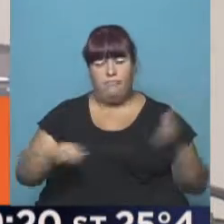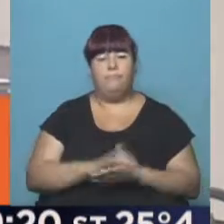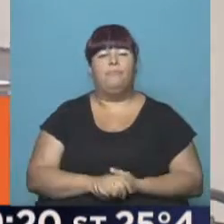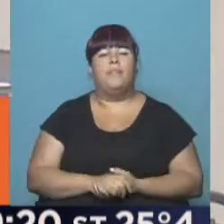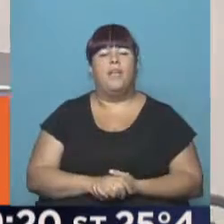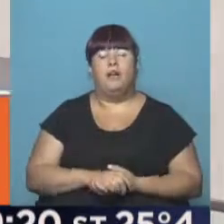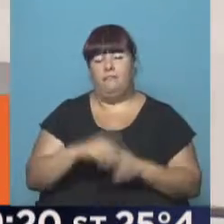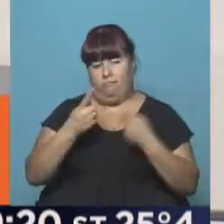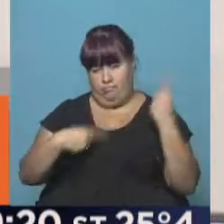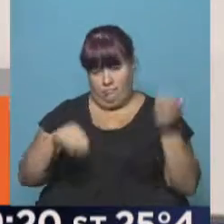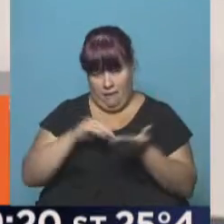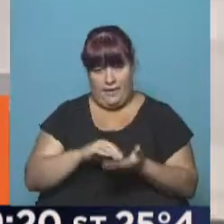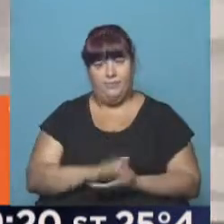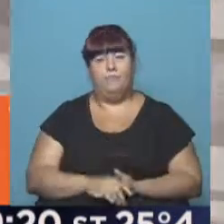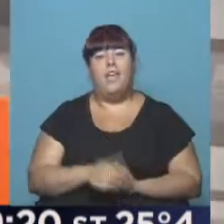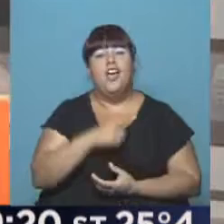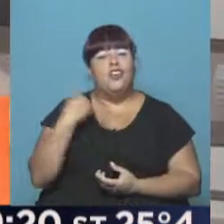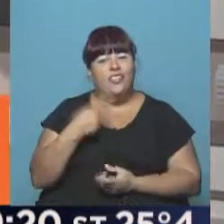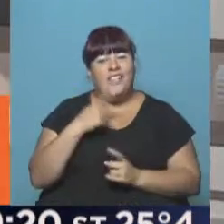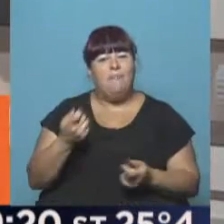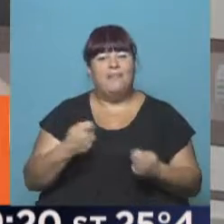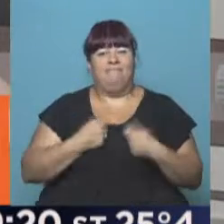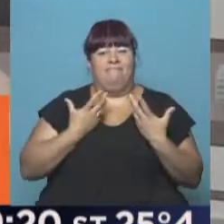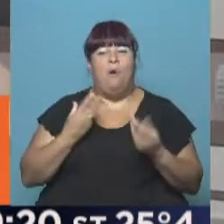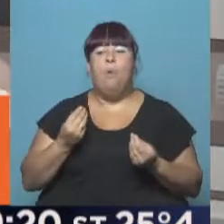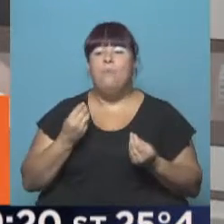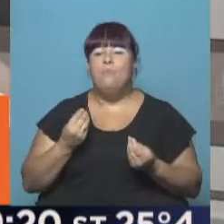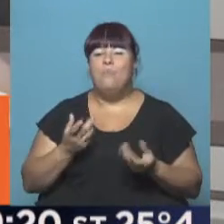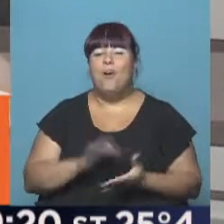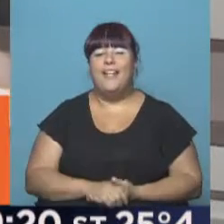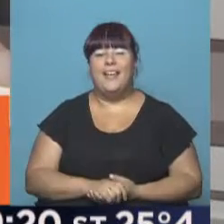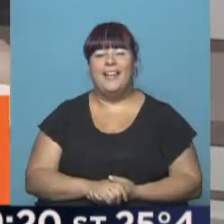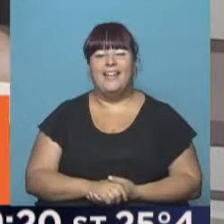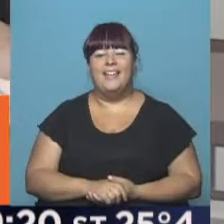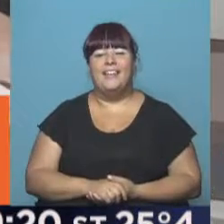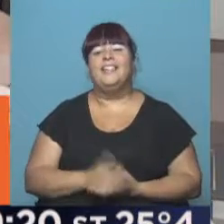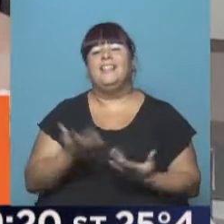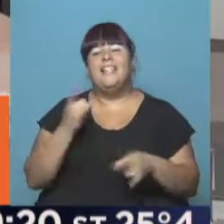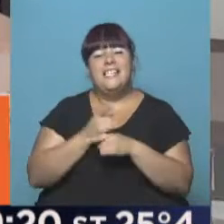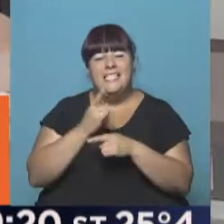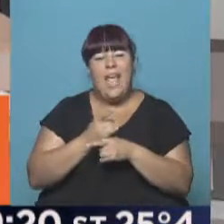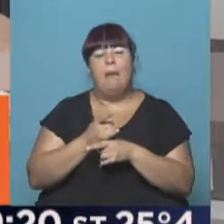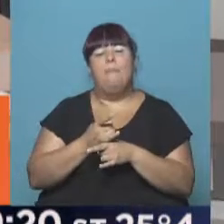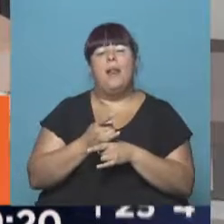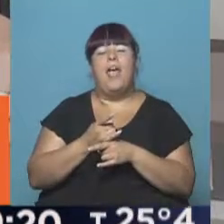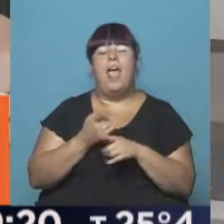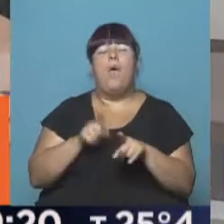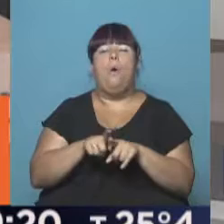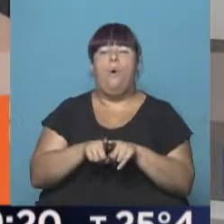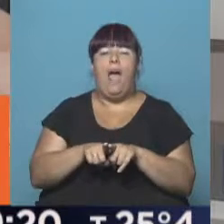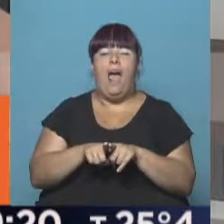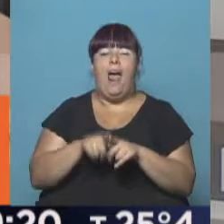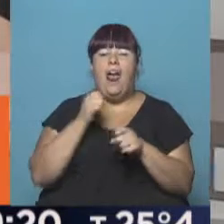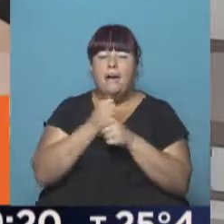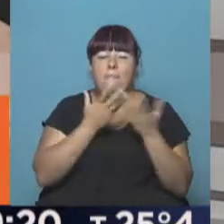Noble, entre otros. Y a nosotros también nos estimula porque... porque siempre toda